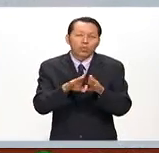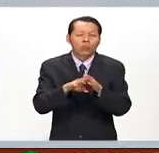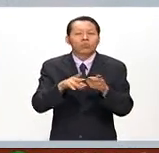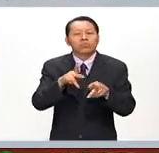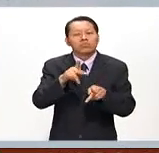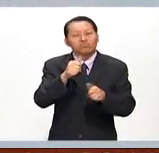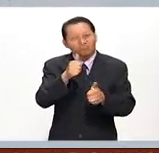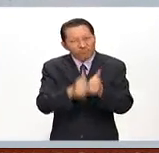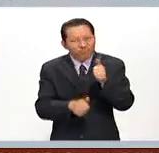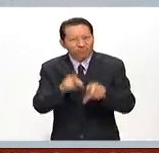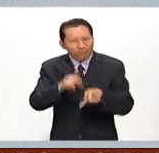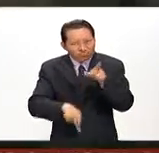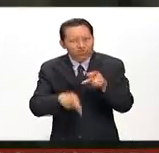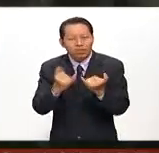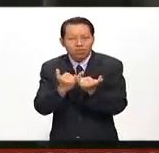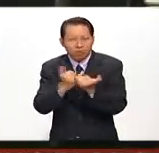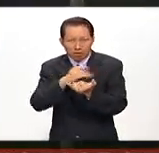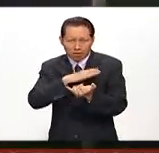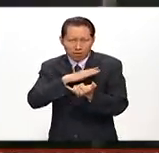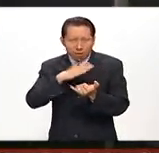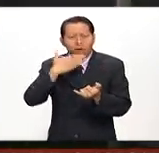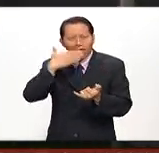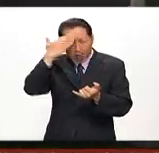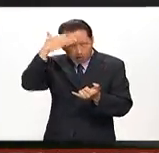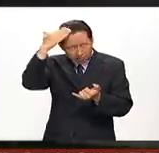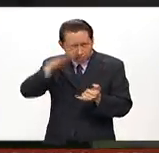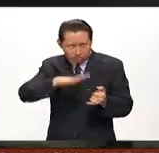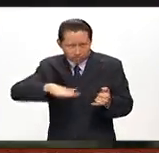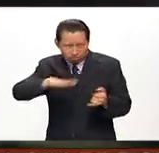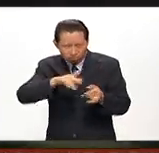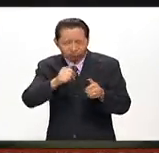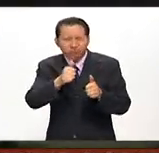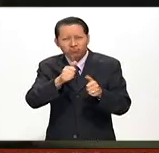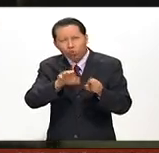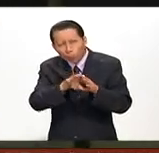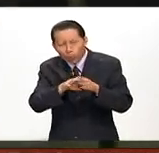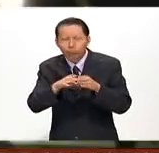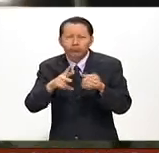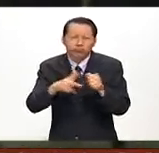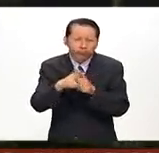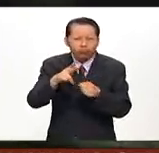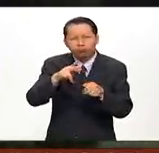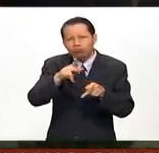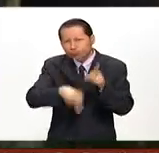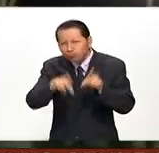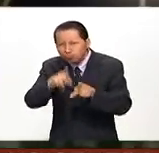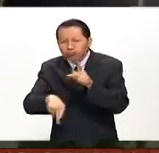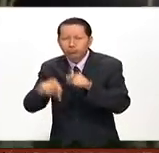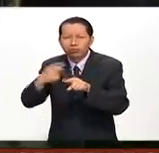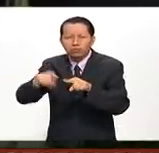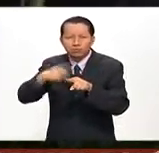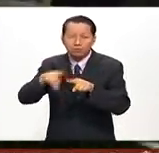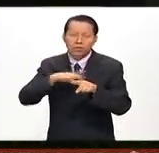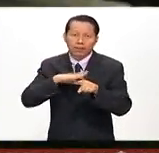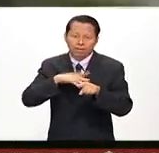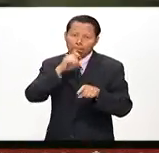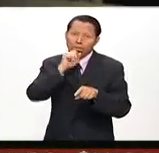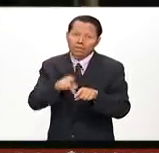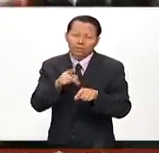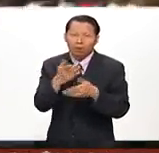importantes en la hermandad árabe de la región, sino que además ha profundizado el radicalismo